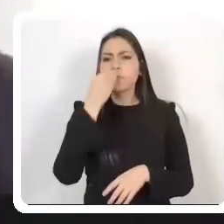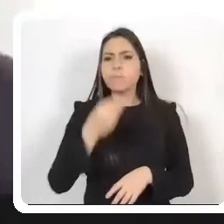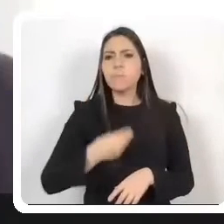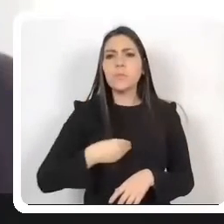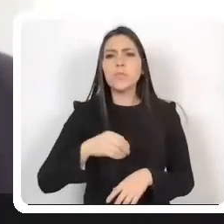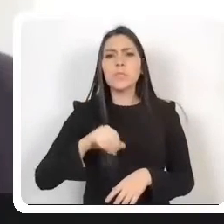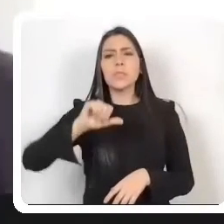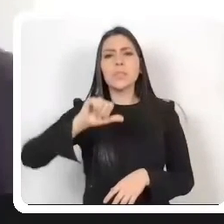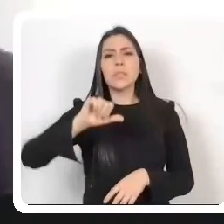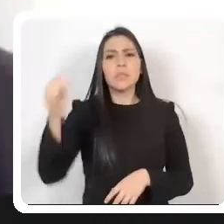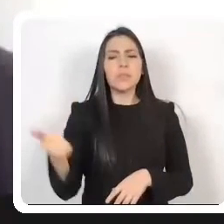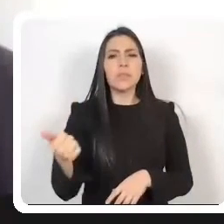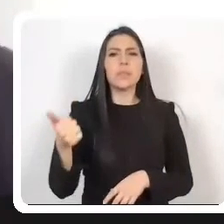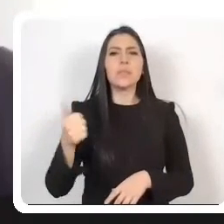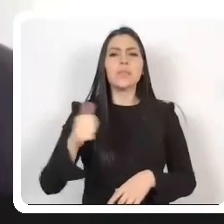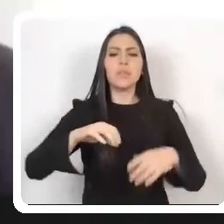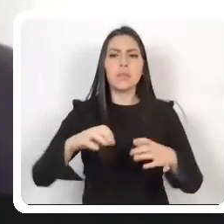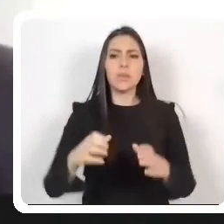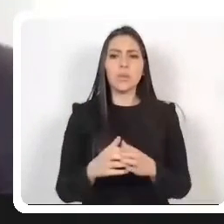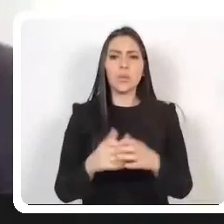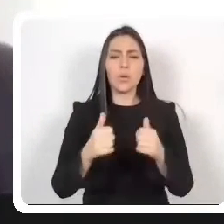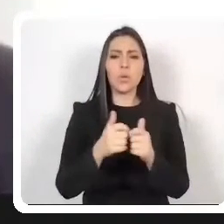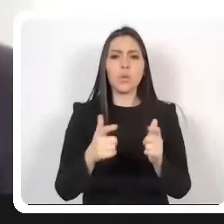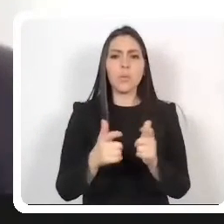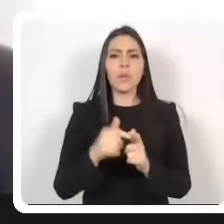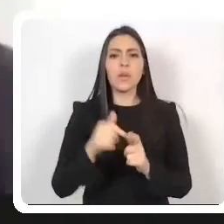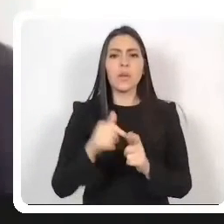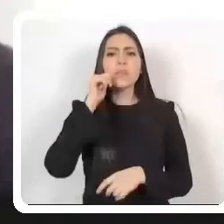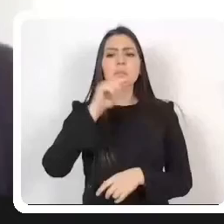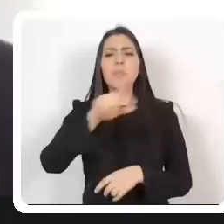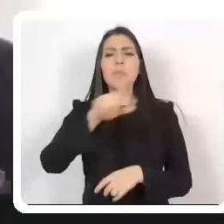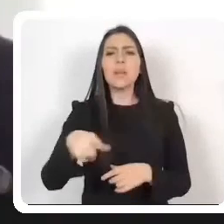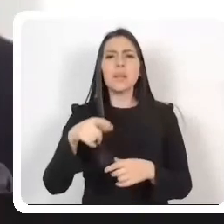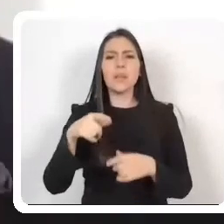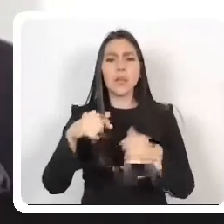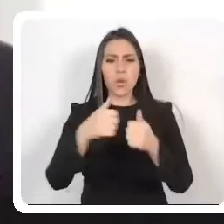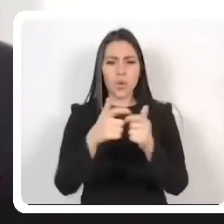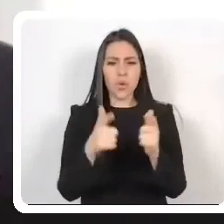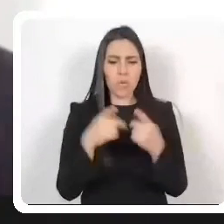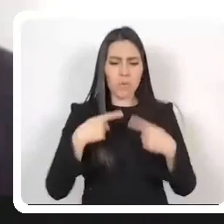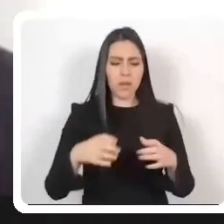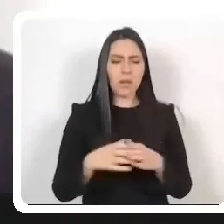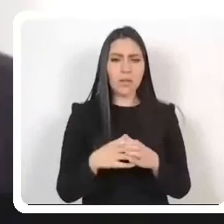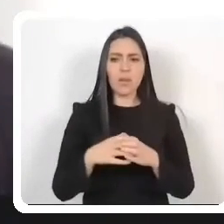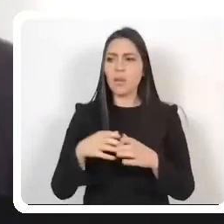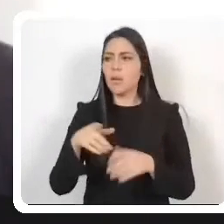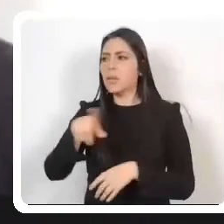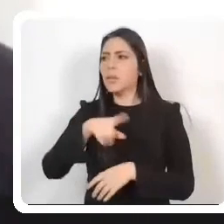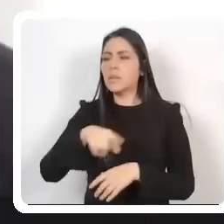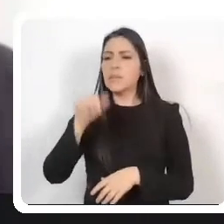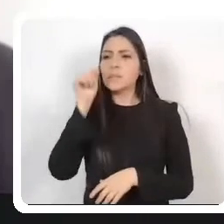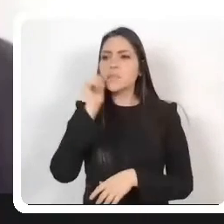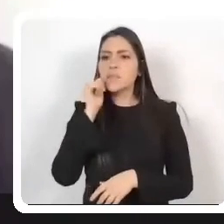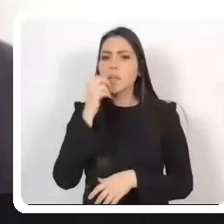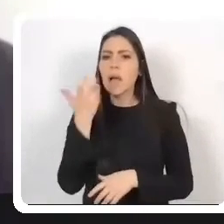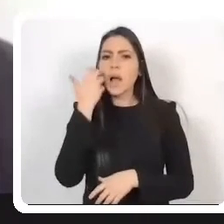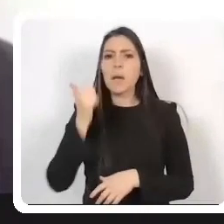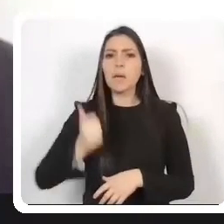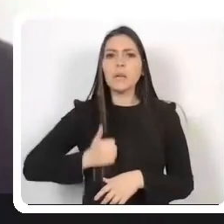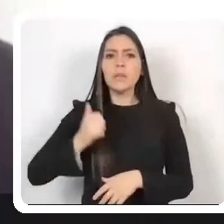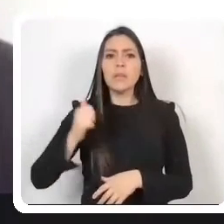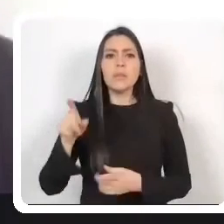otras, colectivos que lucran con la ignorancia y las emociones más íntimas de cada ser